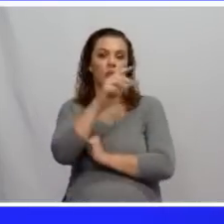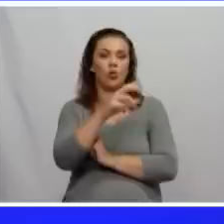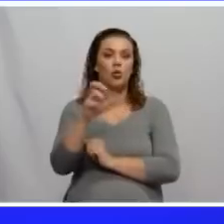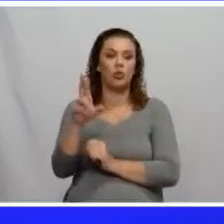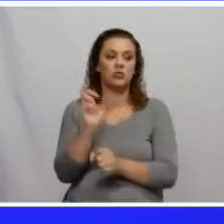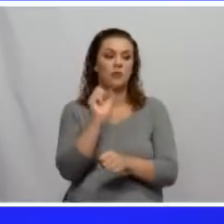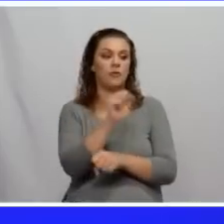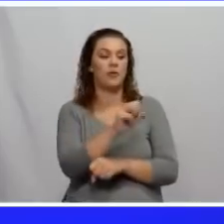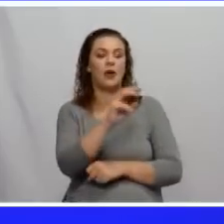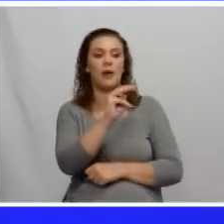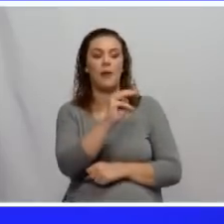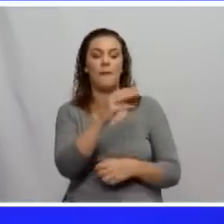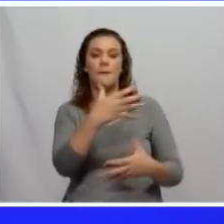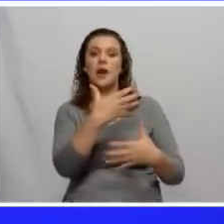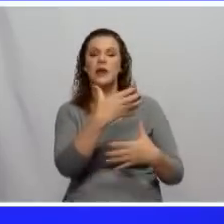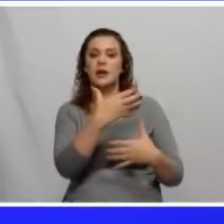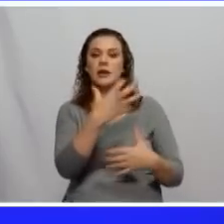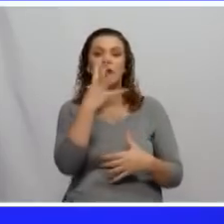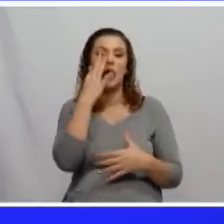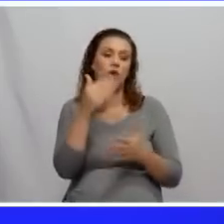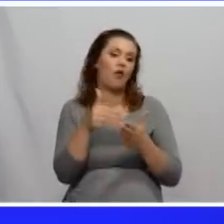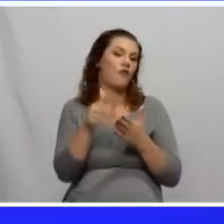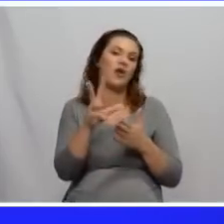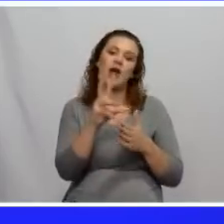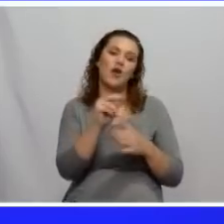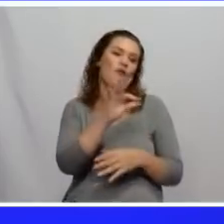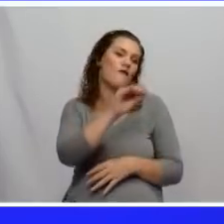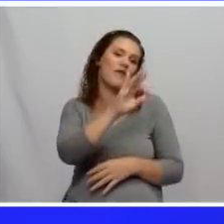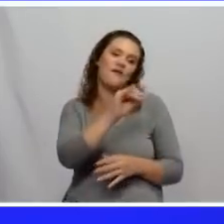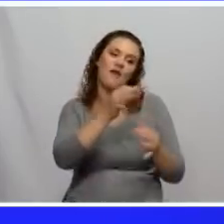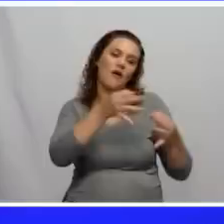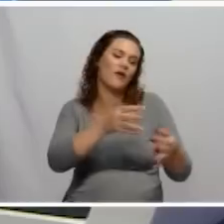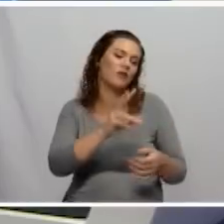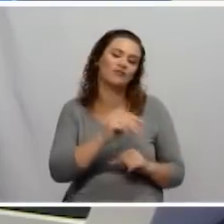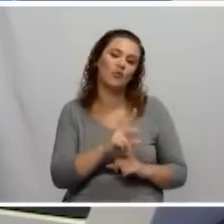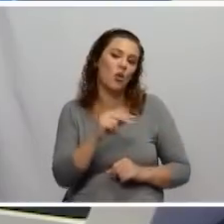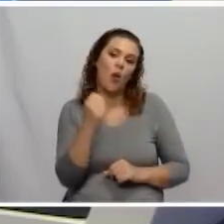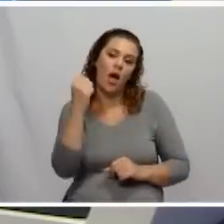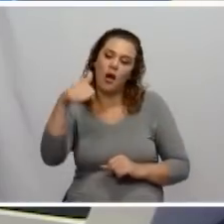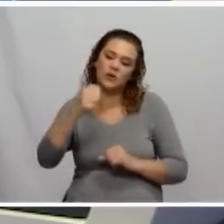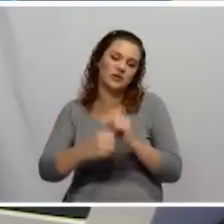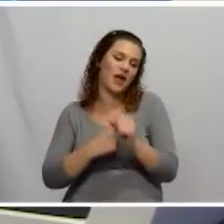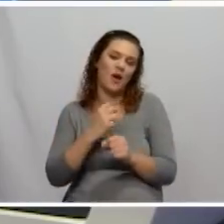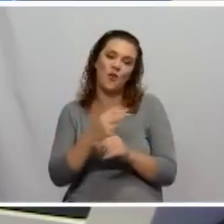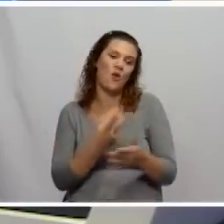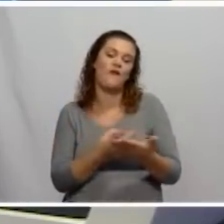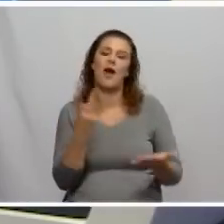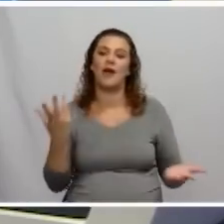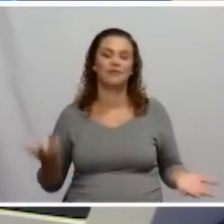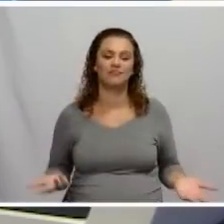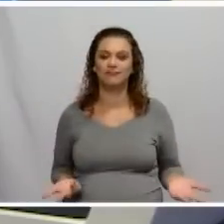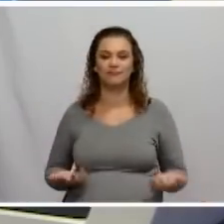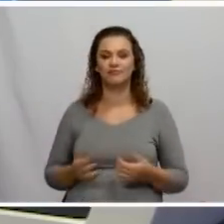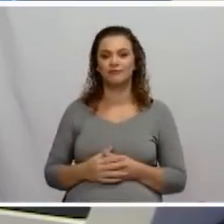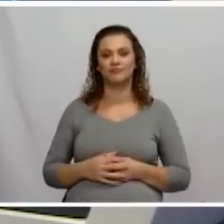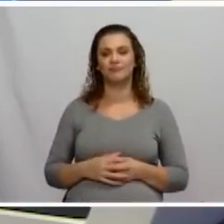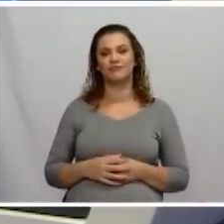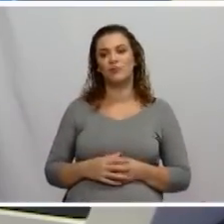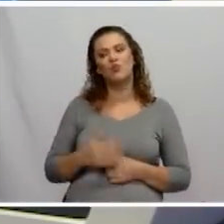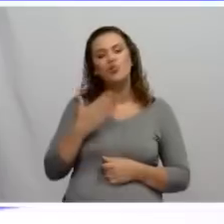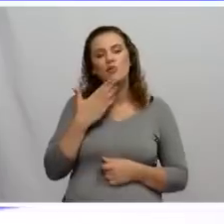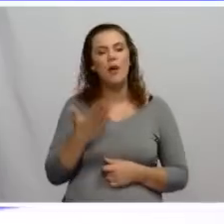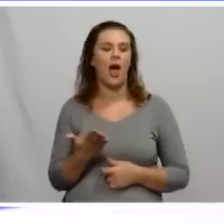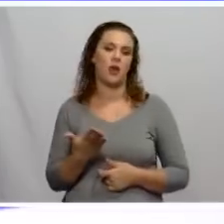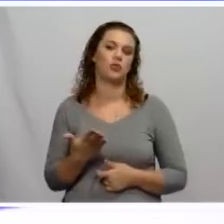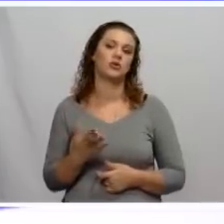le ganó a Martinica Por eso creo que están fuera porque no están fuera oficiales no ha ganado este año por eso Entonces muy